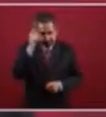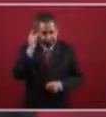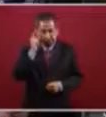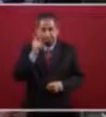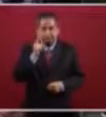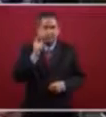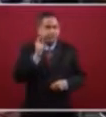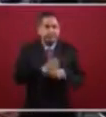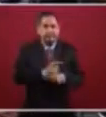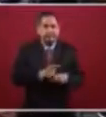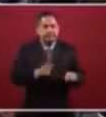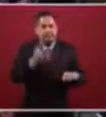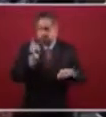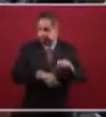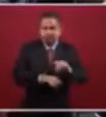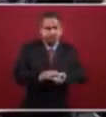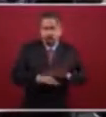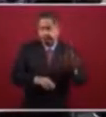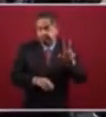se